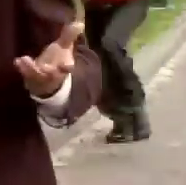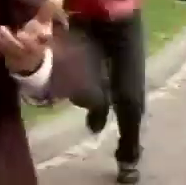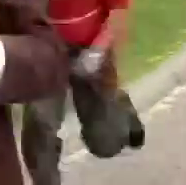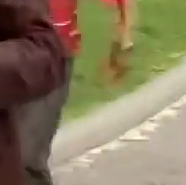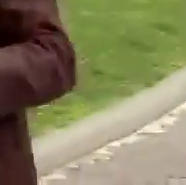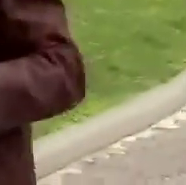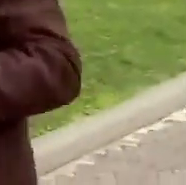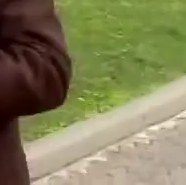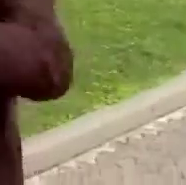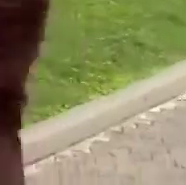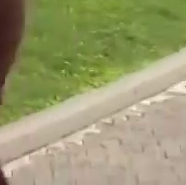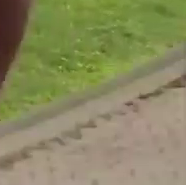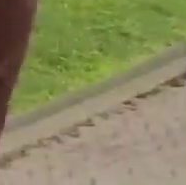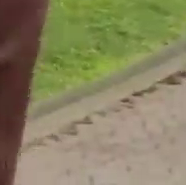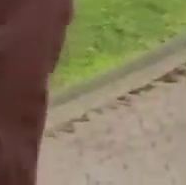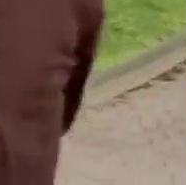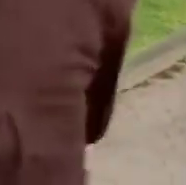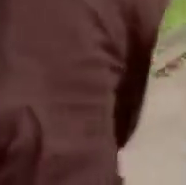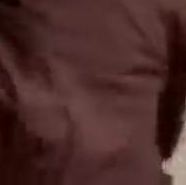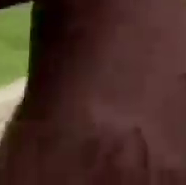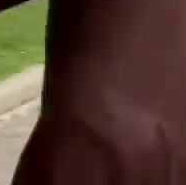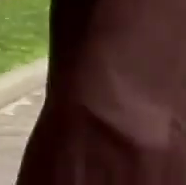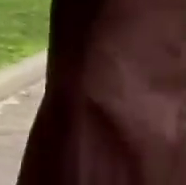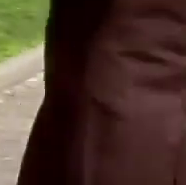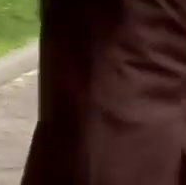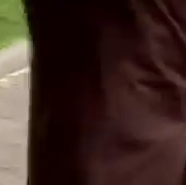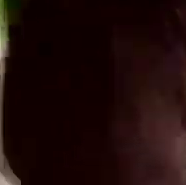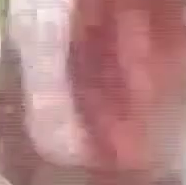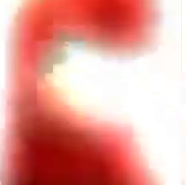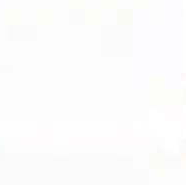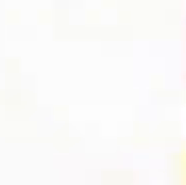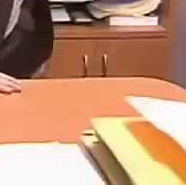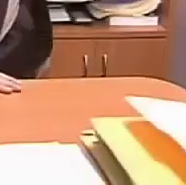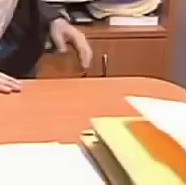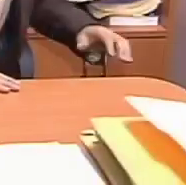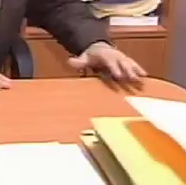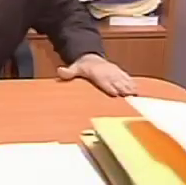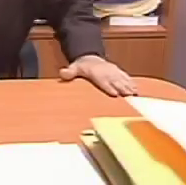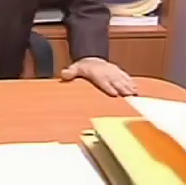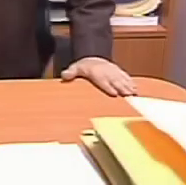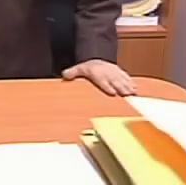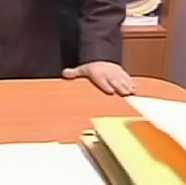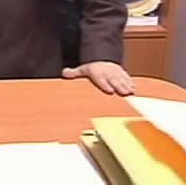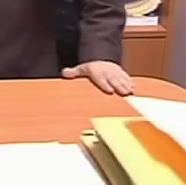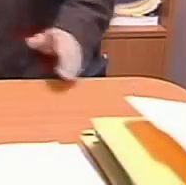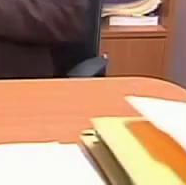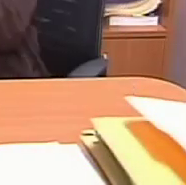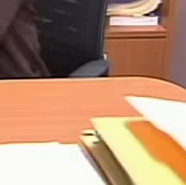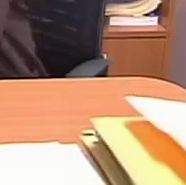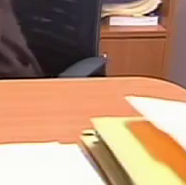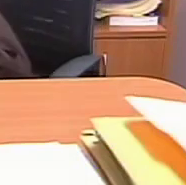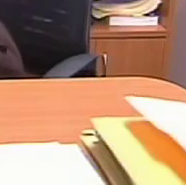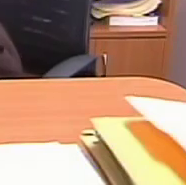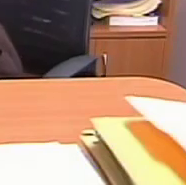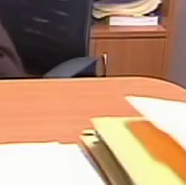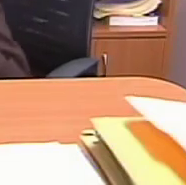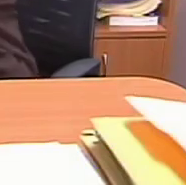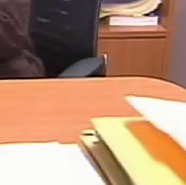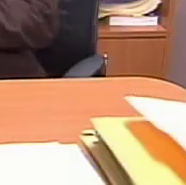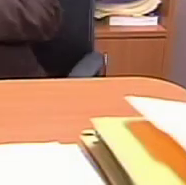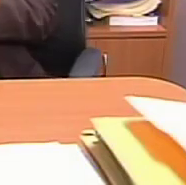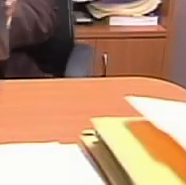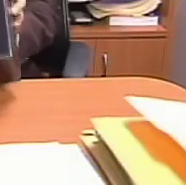el código email de tu teléfono inteligente y reportar ante tu compañía operadora el caso de robo o extravío. De esta manera